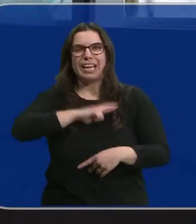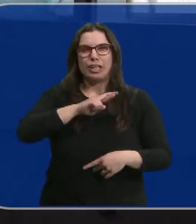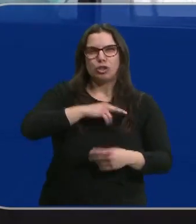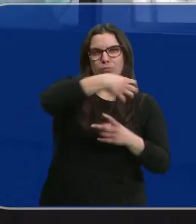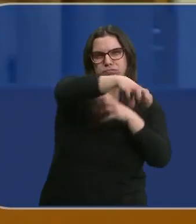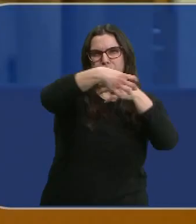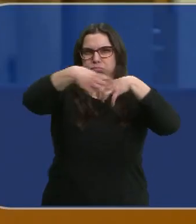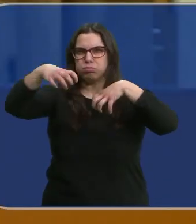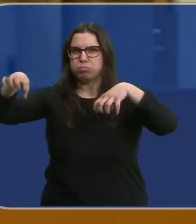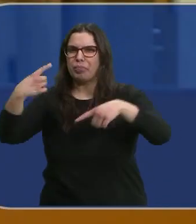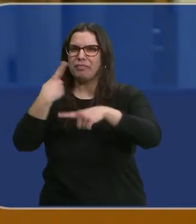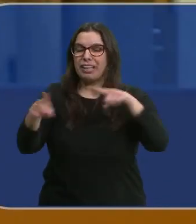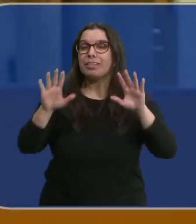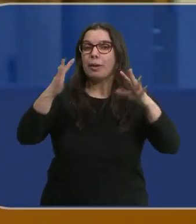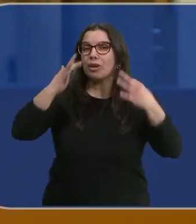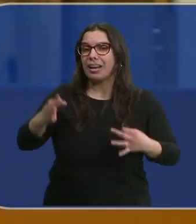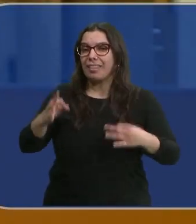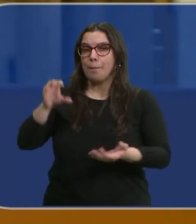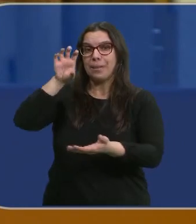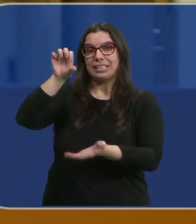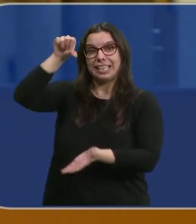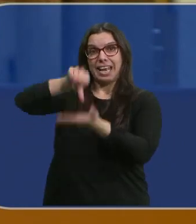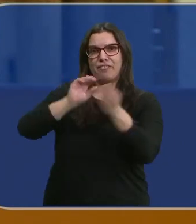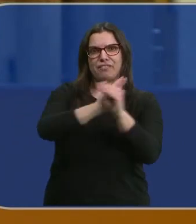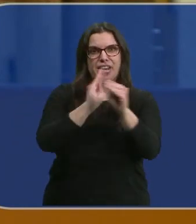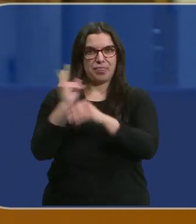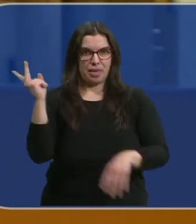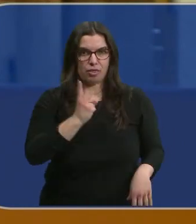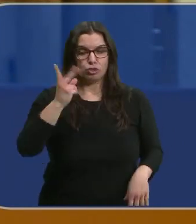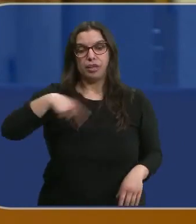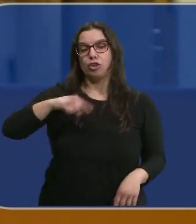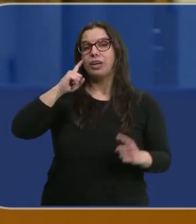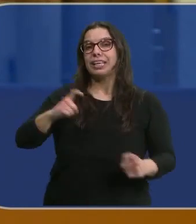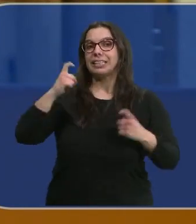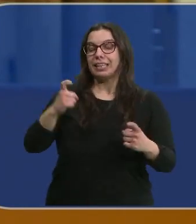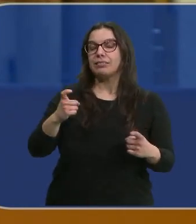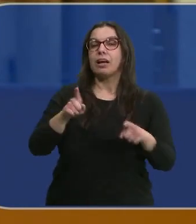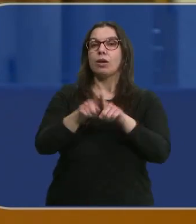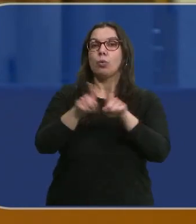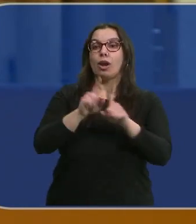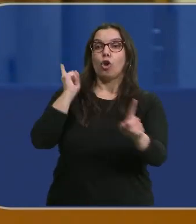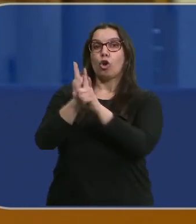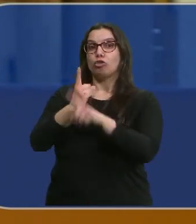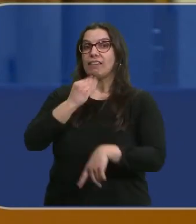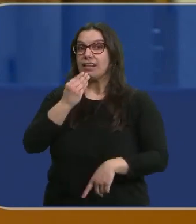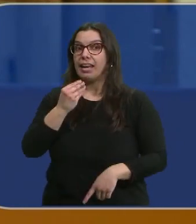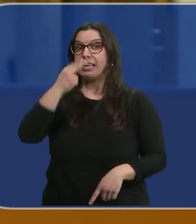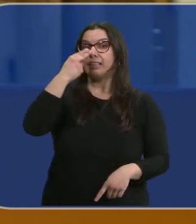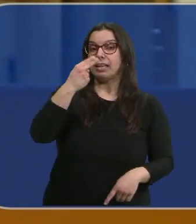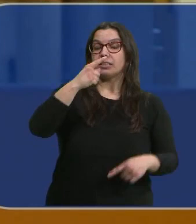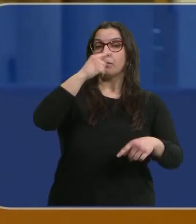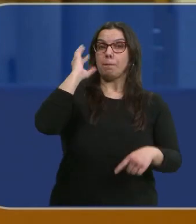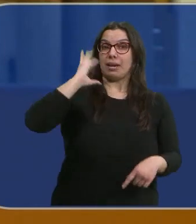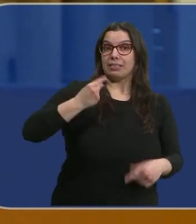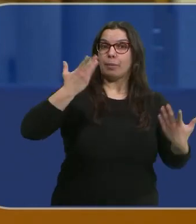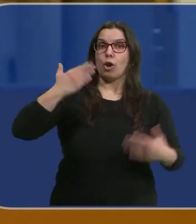Y lo que están es tratando de defender los intereses de Palestina contra Israel, pero en fin, todo esto afecta